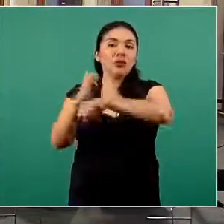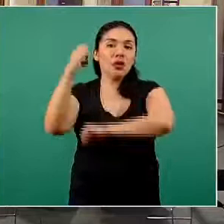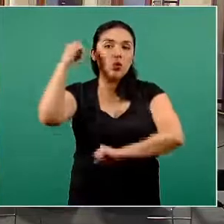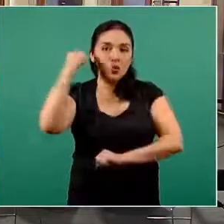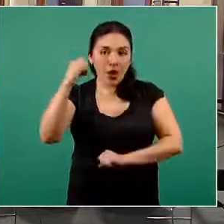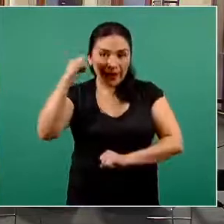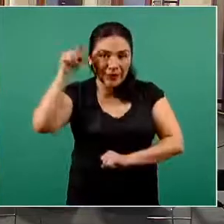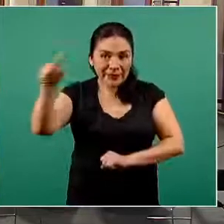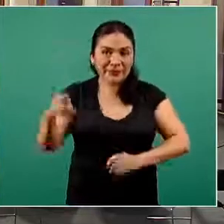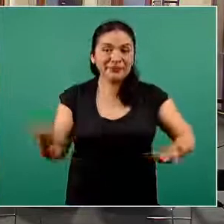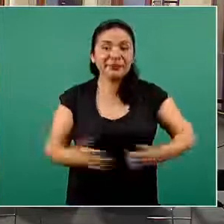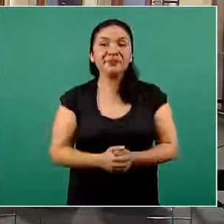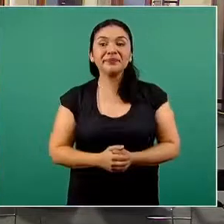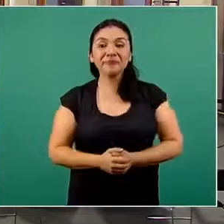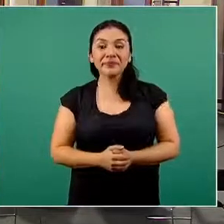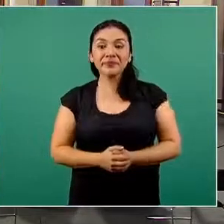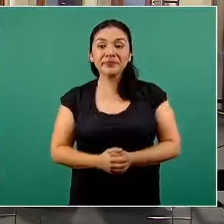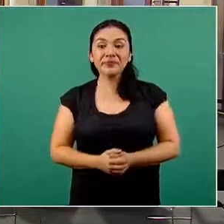Estado de Oaxaca.